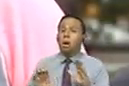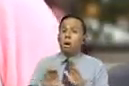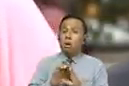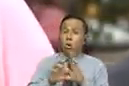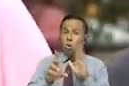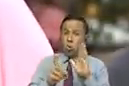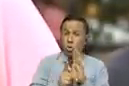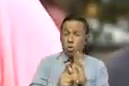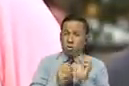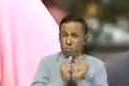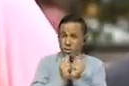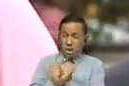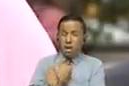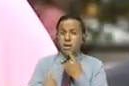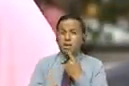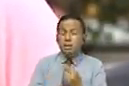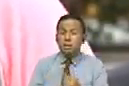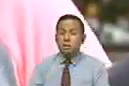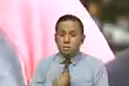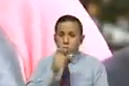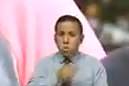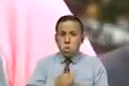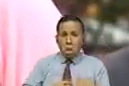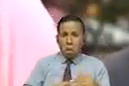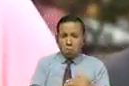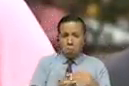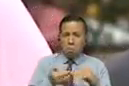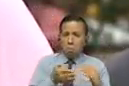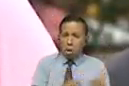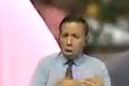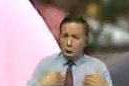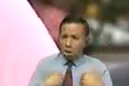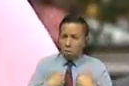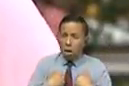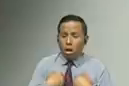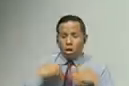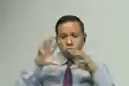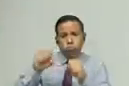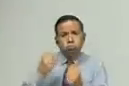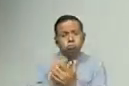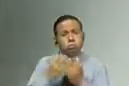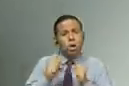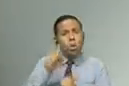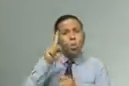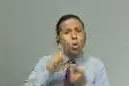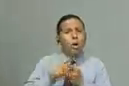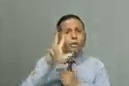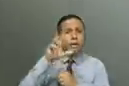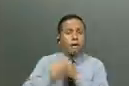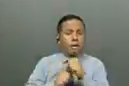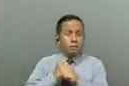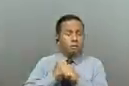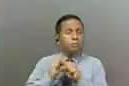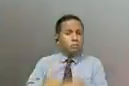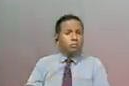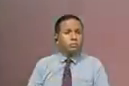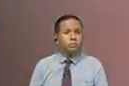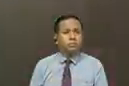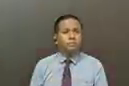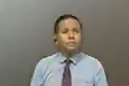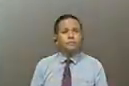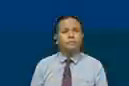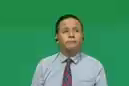ahora al maltrato con muerte de animales con prisión de 1 a 3 años. Informó Julio César Saona.